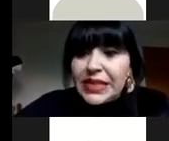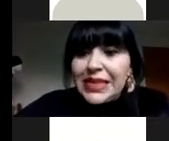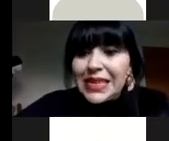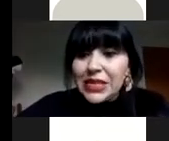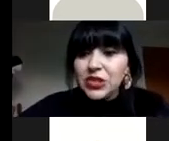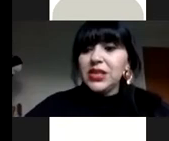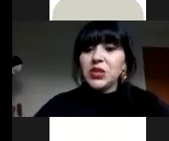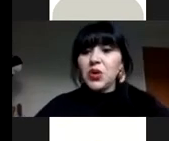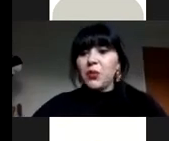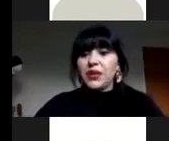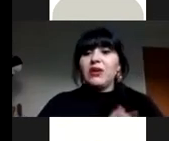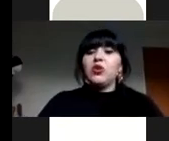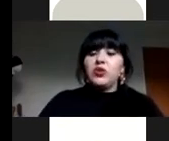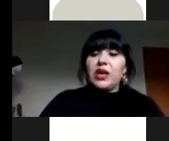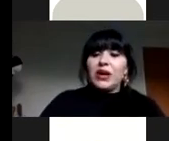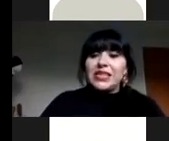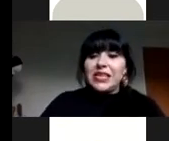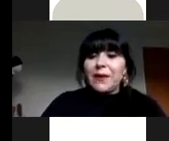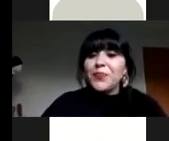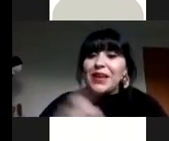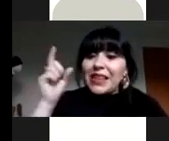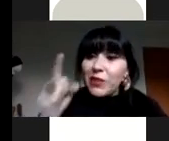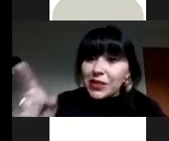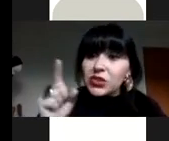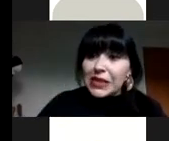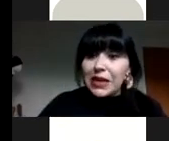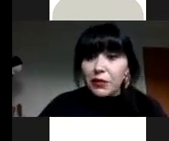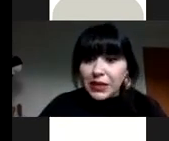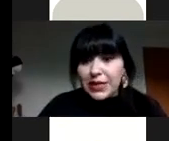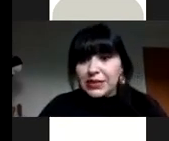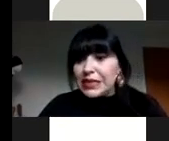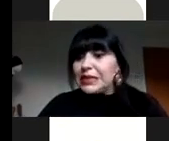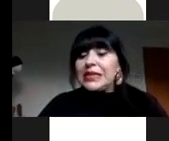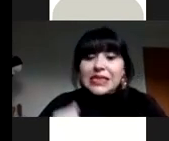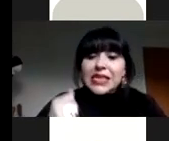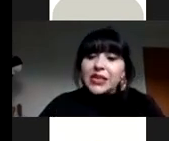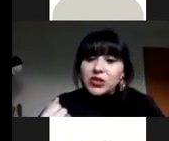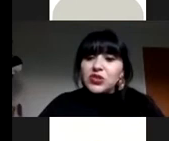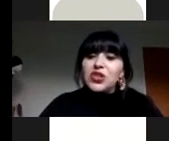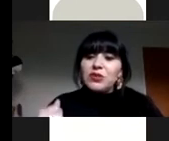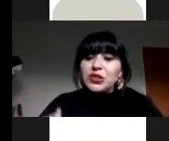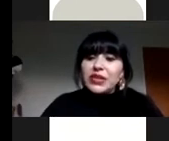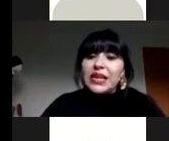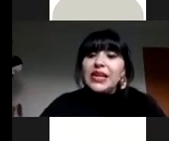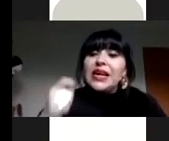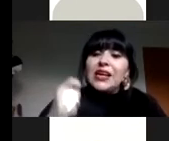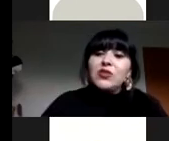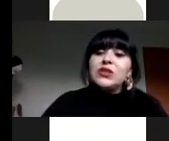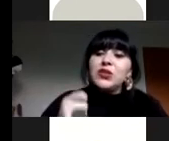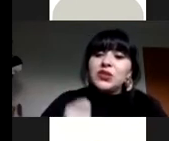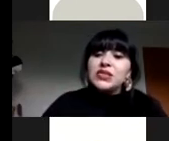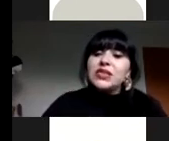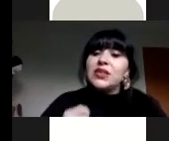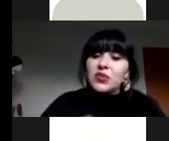mejorar las relaciones entre los apoderados y comunidad educativa, además de contener a las familias. Entregar contención emocional a